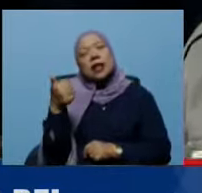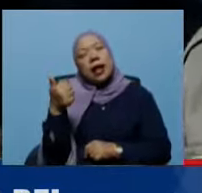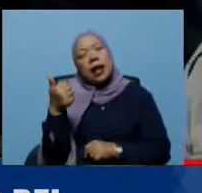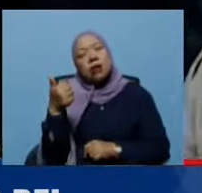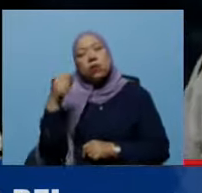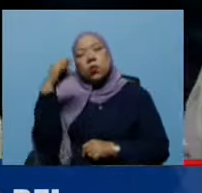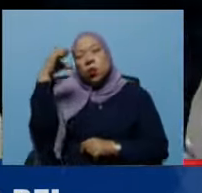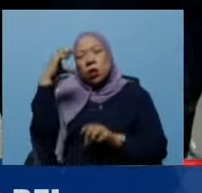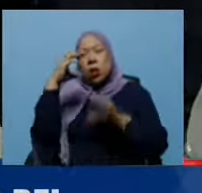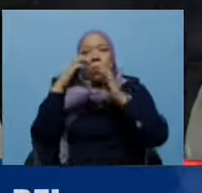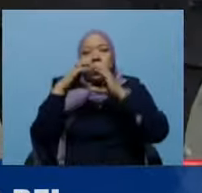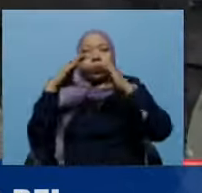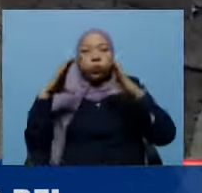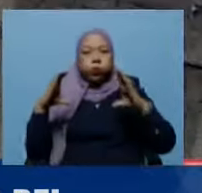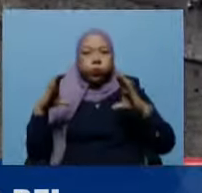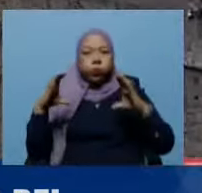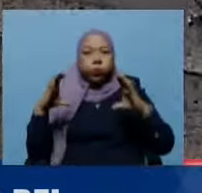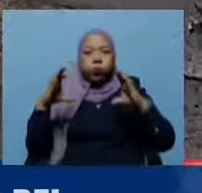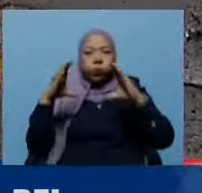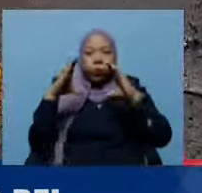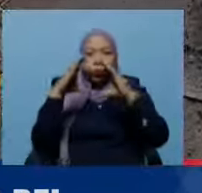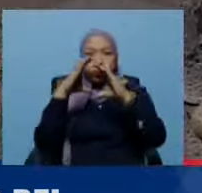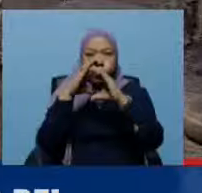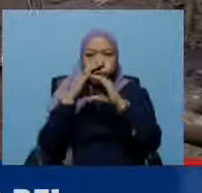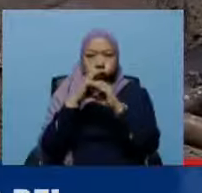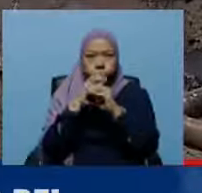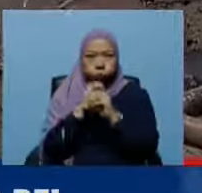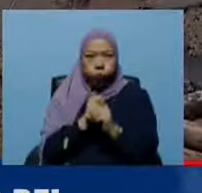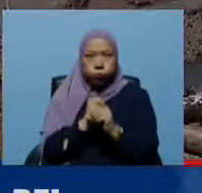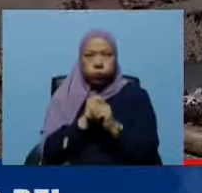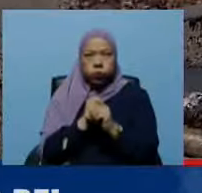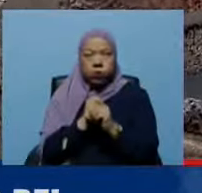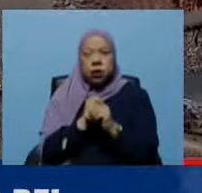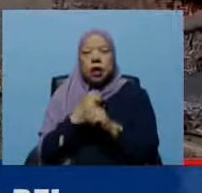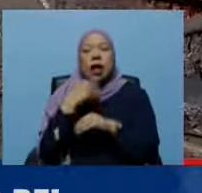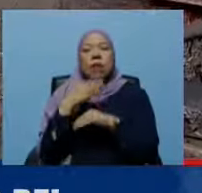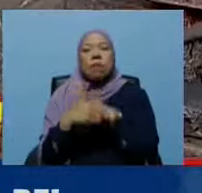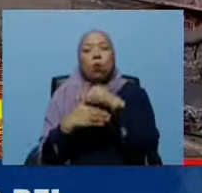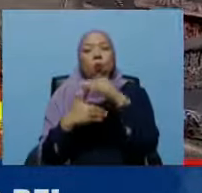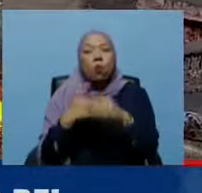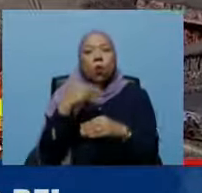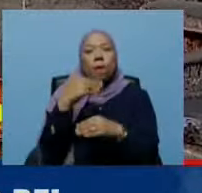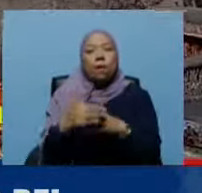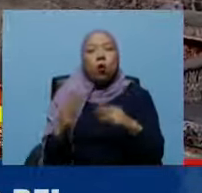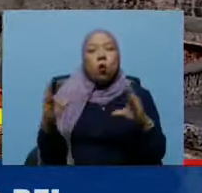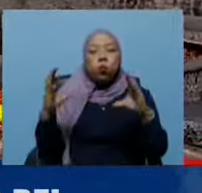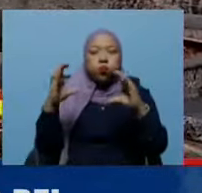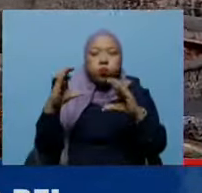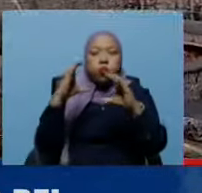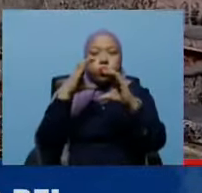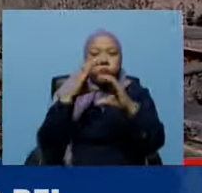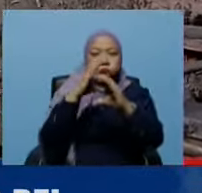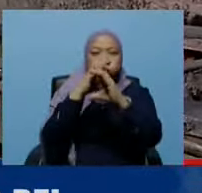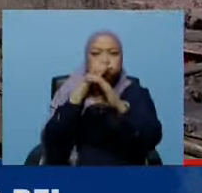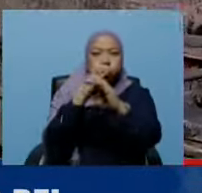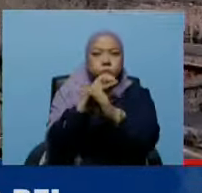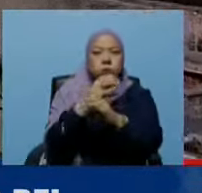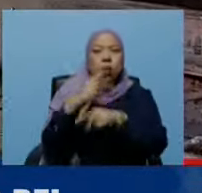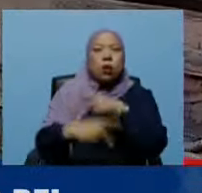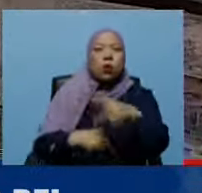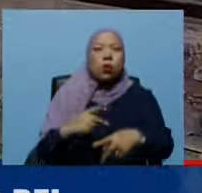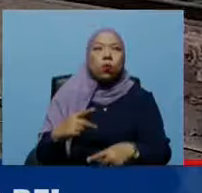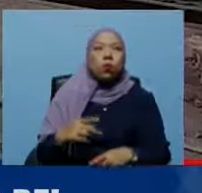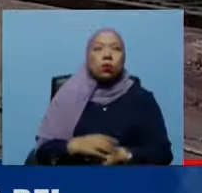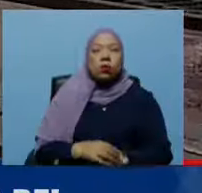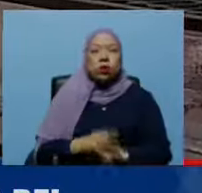milímetros. Entonces, el proceso lleva varios rodillos reductores de área. Y claro, en el proceso... Aquí todo